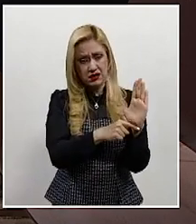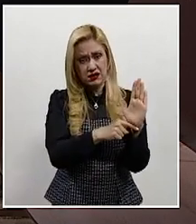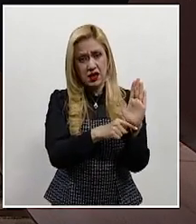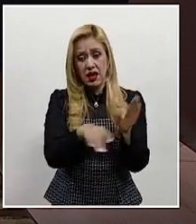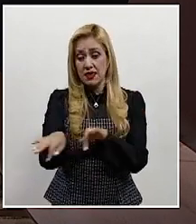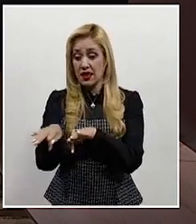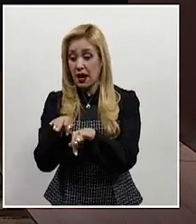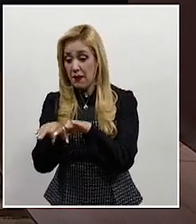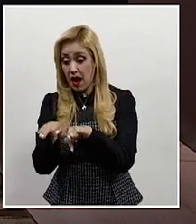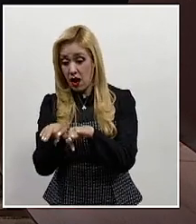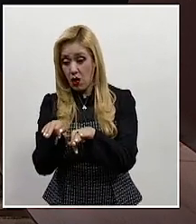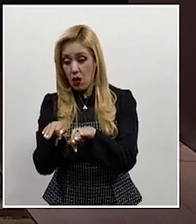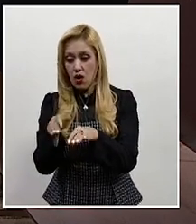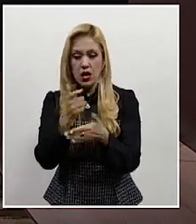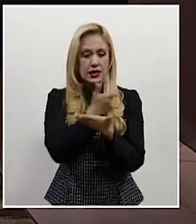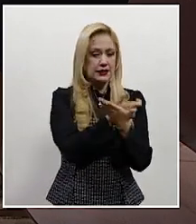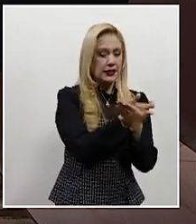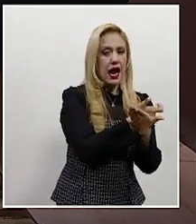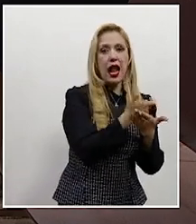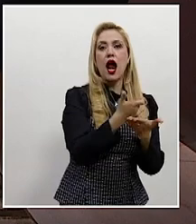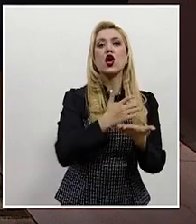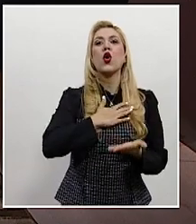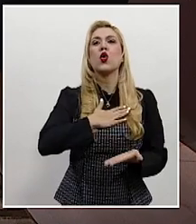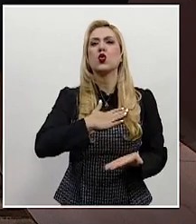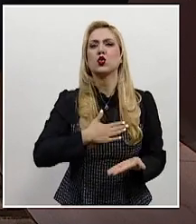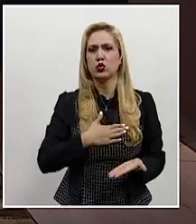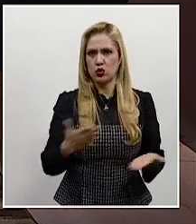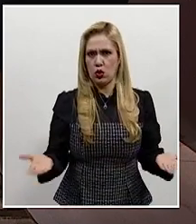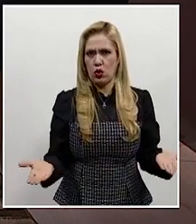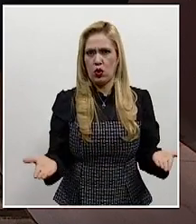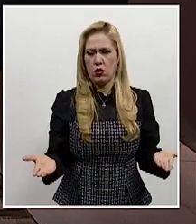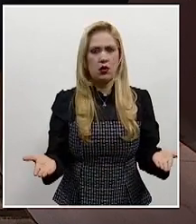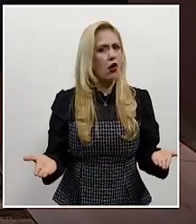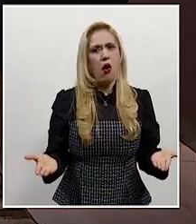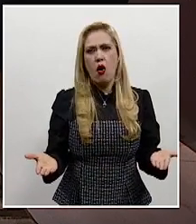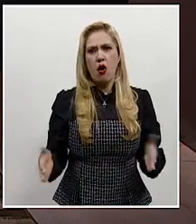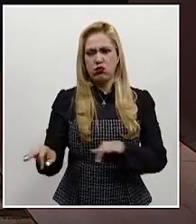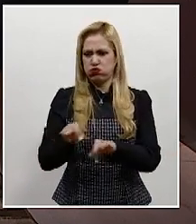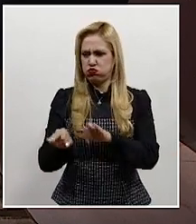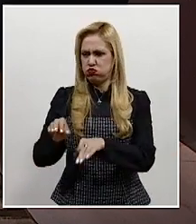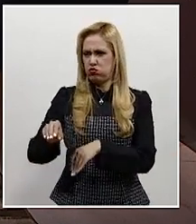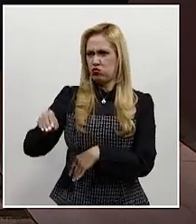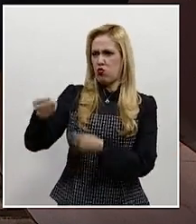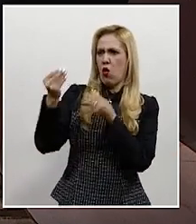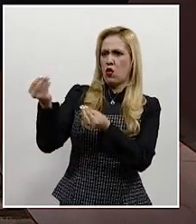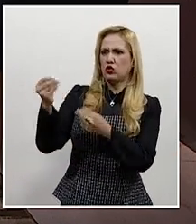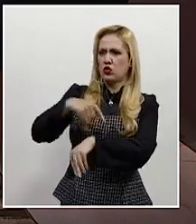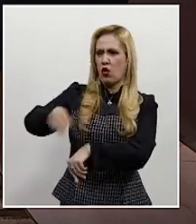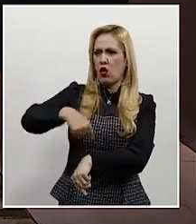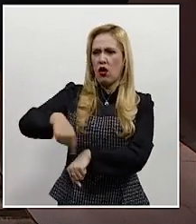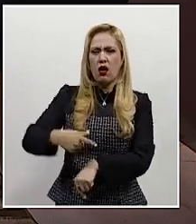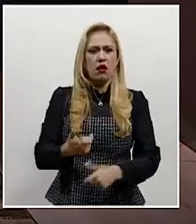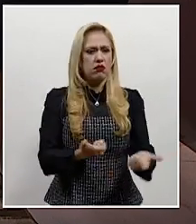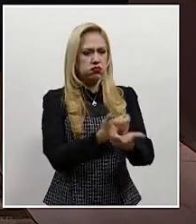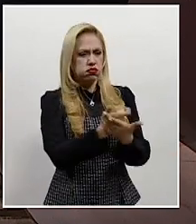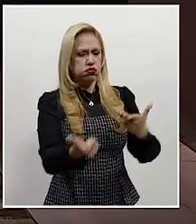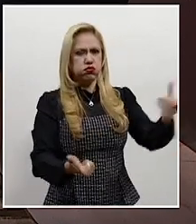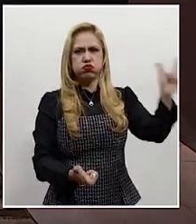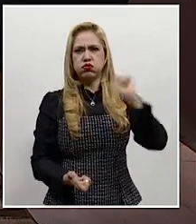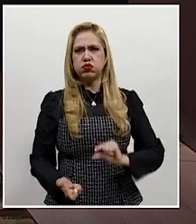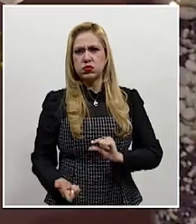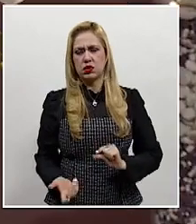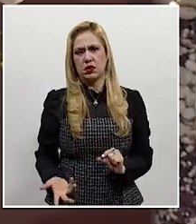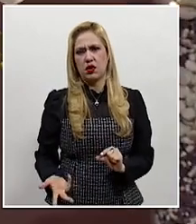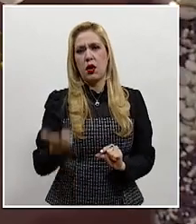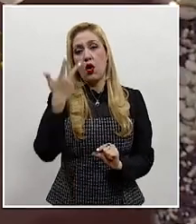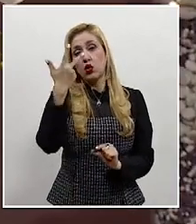salario igual. Y es lo que estamos luchando por las mujeres, el tema de los techos de cristal. Hoy en día hemos avanzado del 8.6%